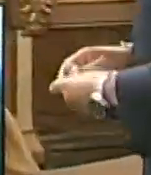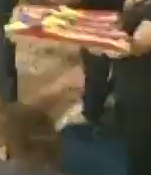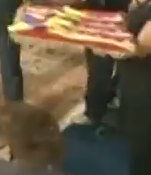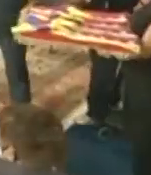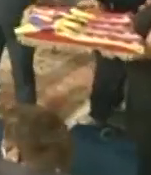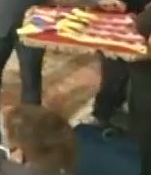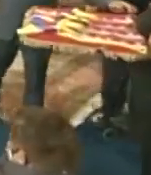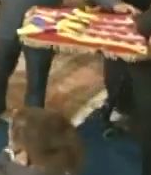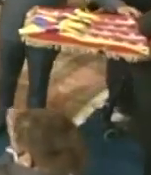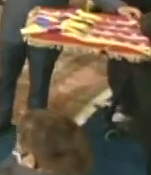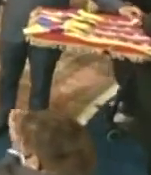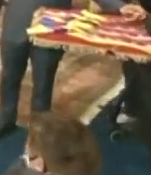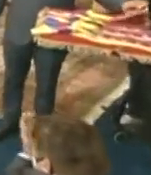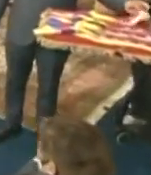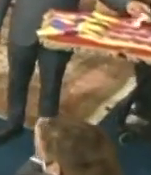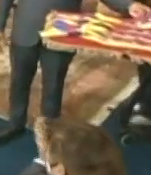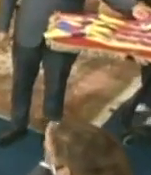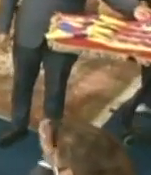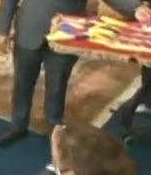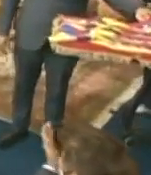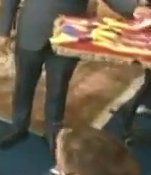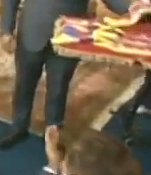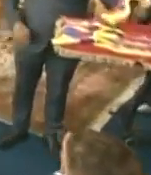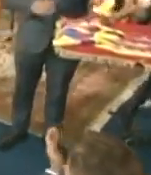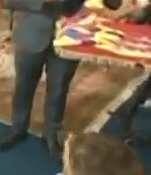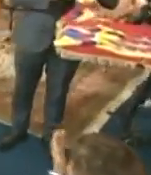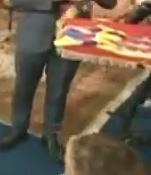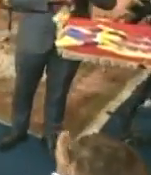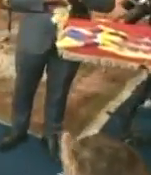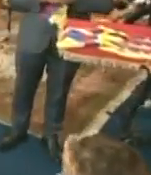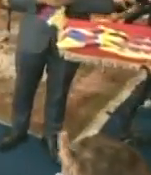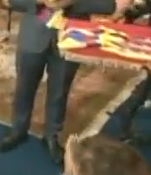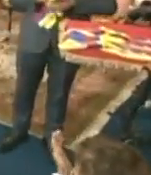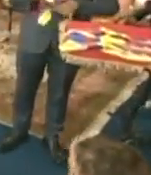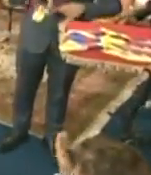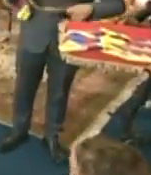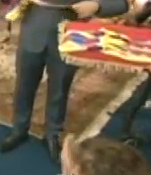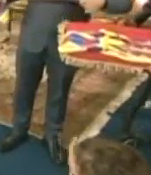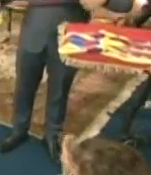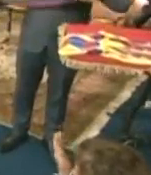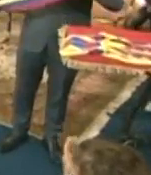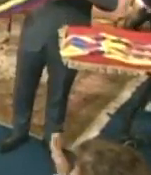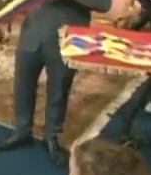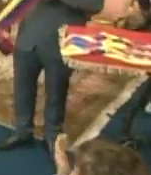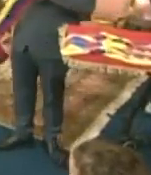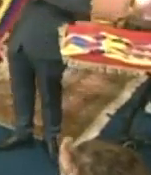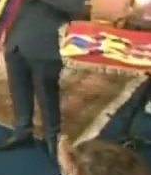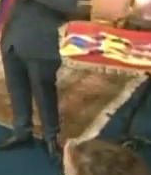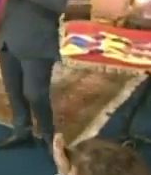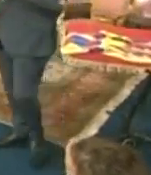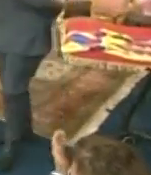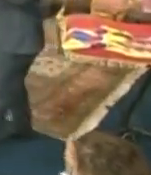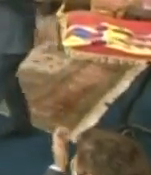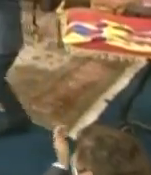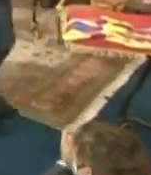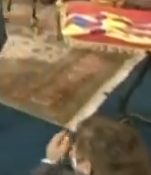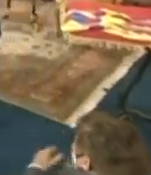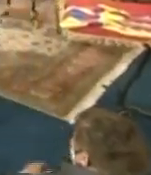a esta insigne cultora de la patria que en el día de hoy Juan está siendo Calzadilla, artista